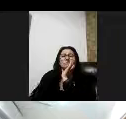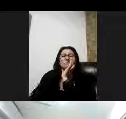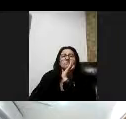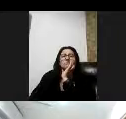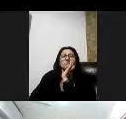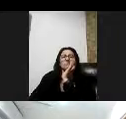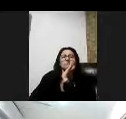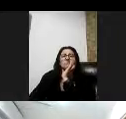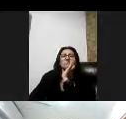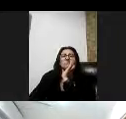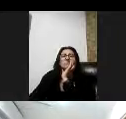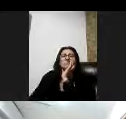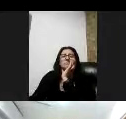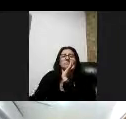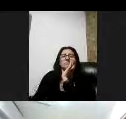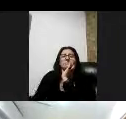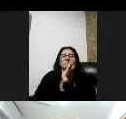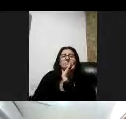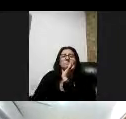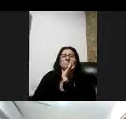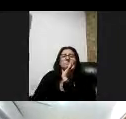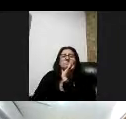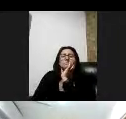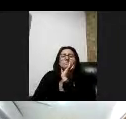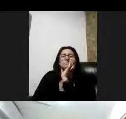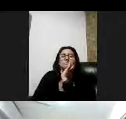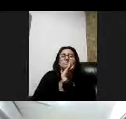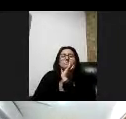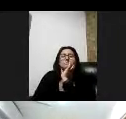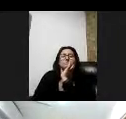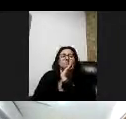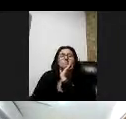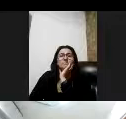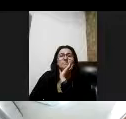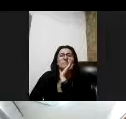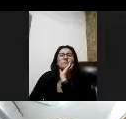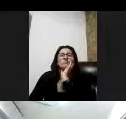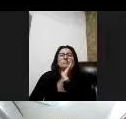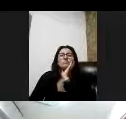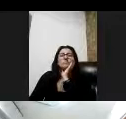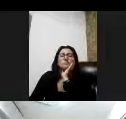sangre, esto es lo mismo. O sea que sí hay en todos lados la posibilidad de hacerlo.